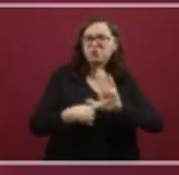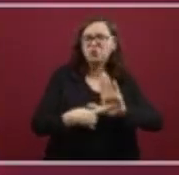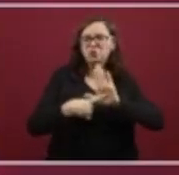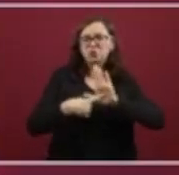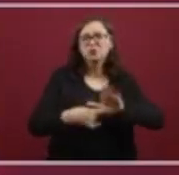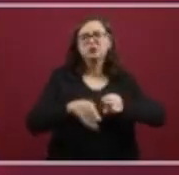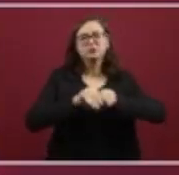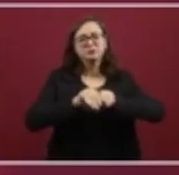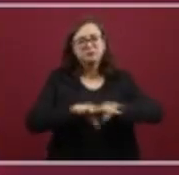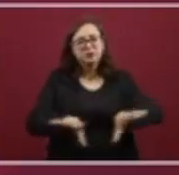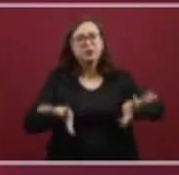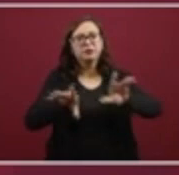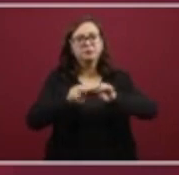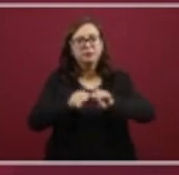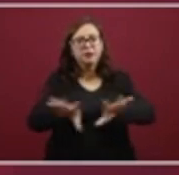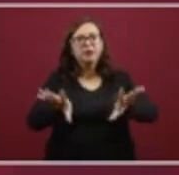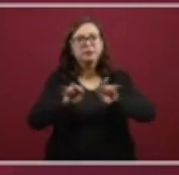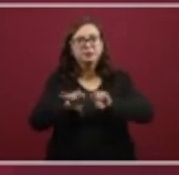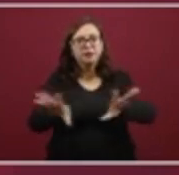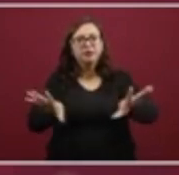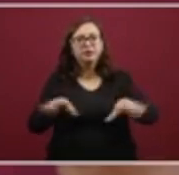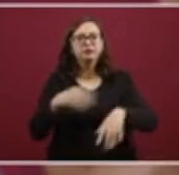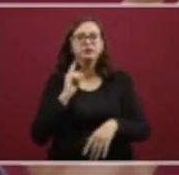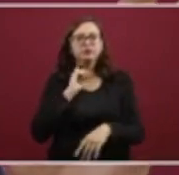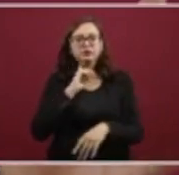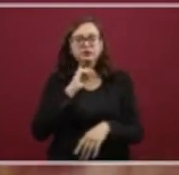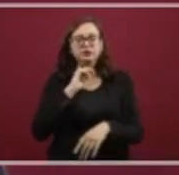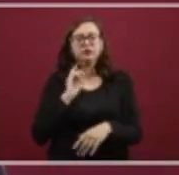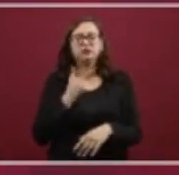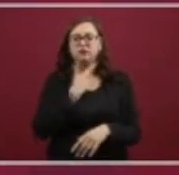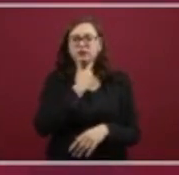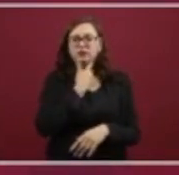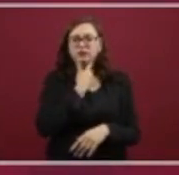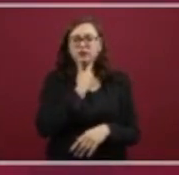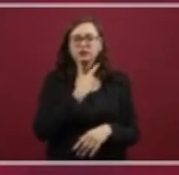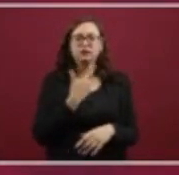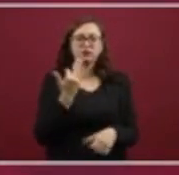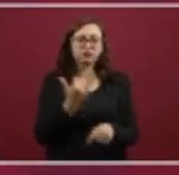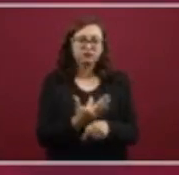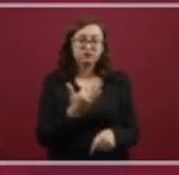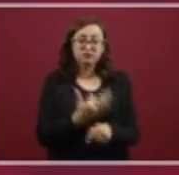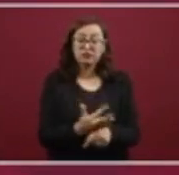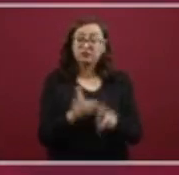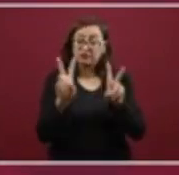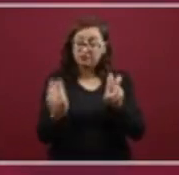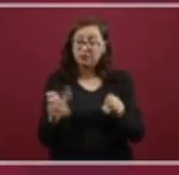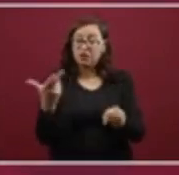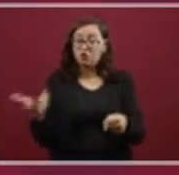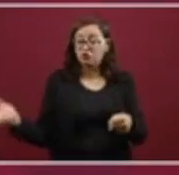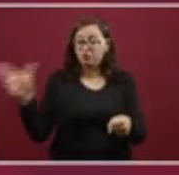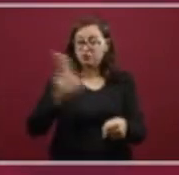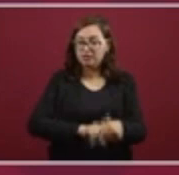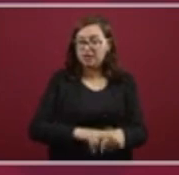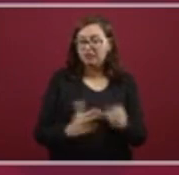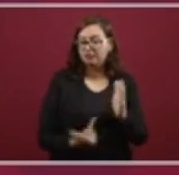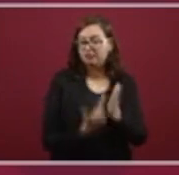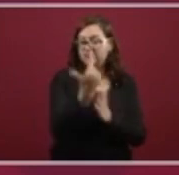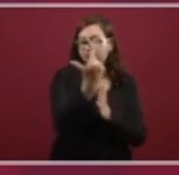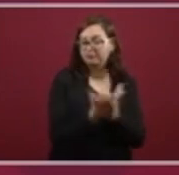en este caso en particular, lo de los hospitales, que